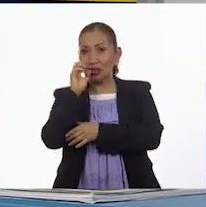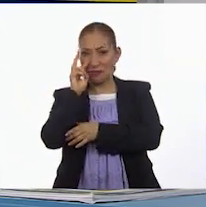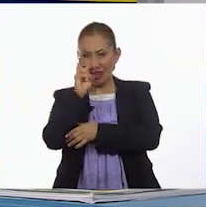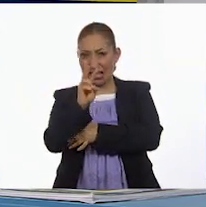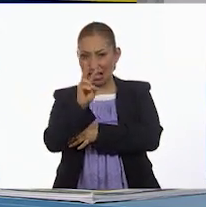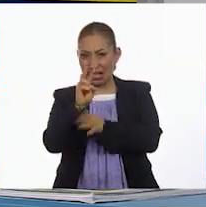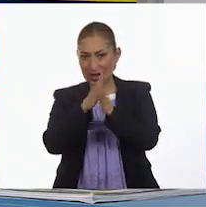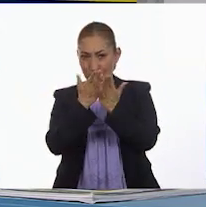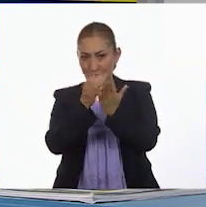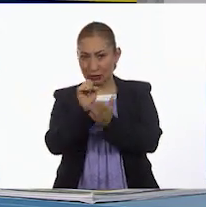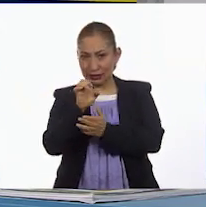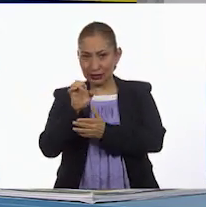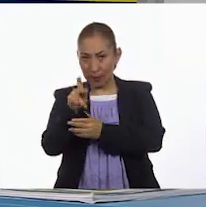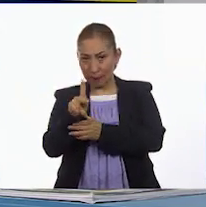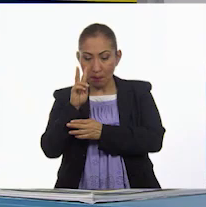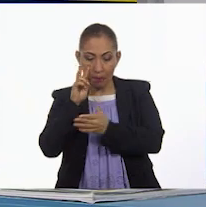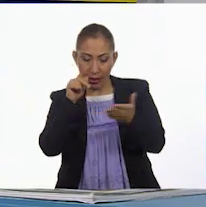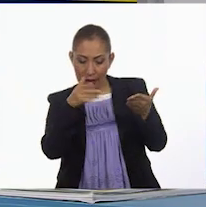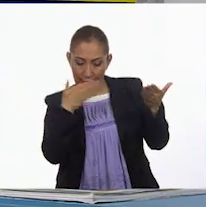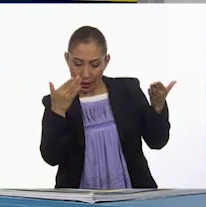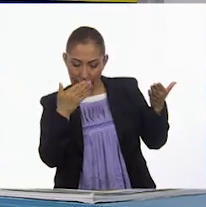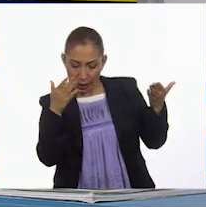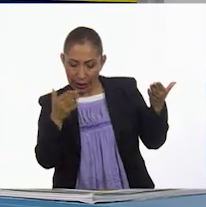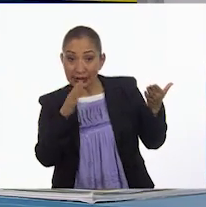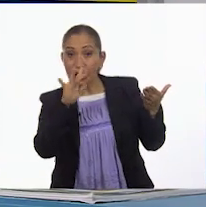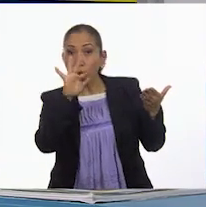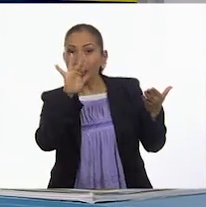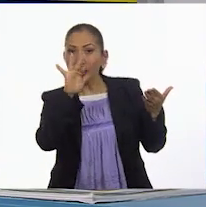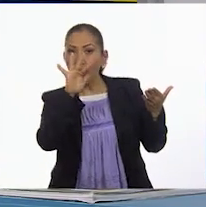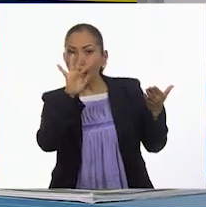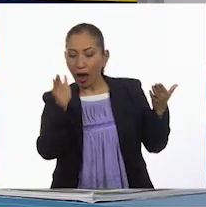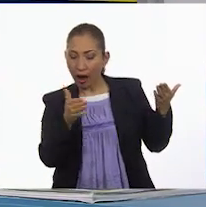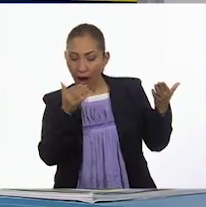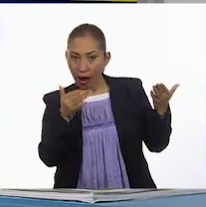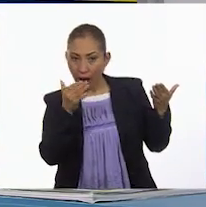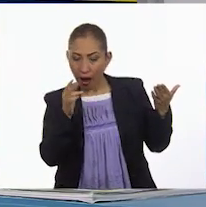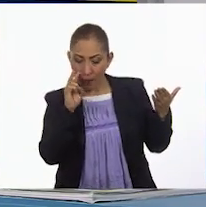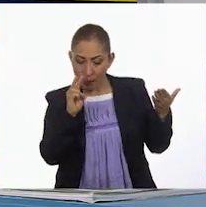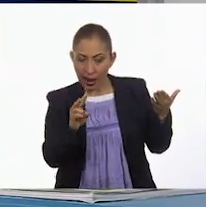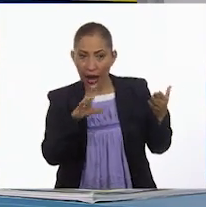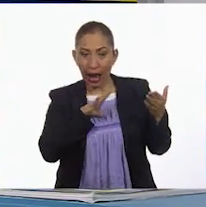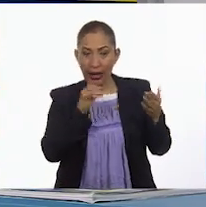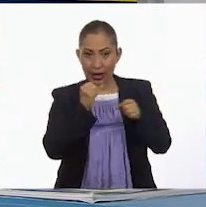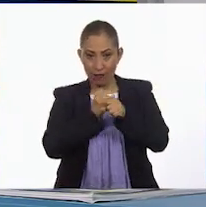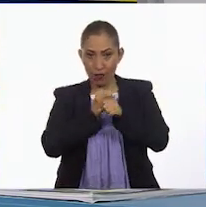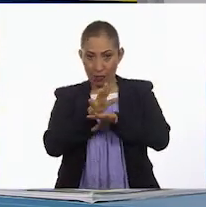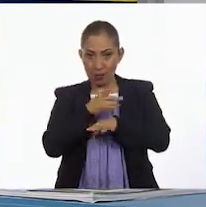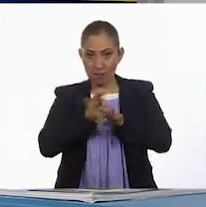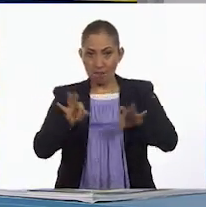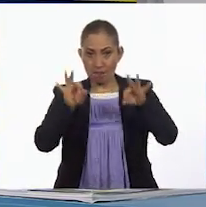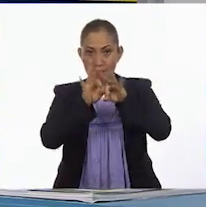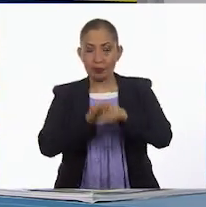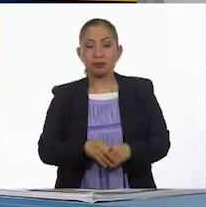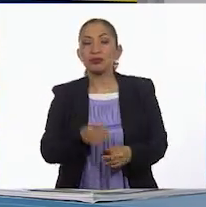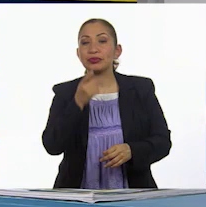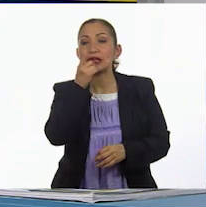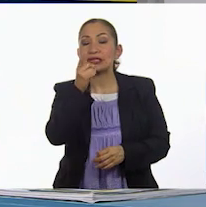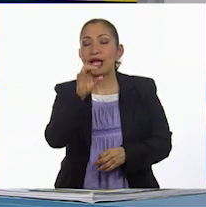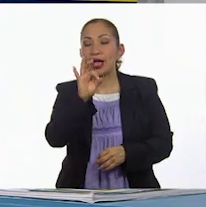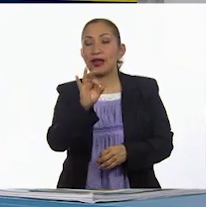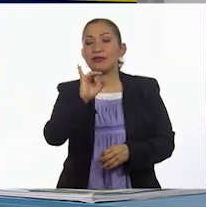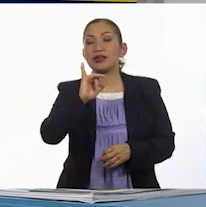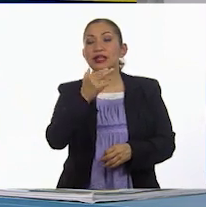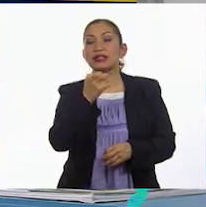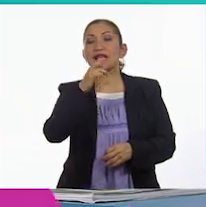texto, te voy a pedir que te ubiques en la página 50. Vamos a ver ahí una información. ¿Qué nos dice Fichero